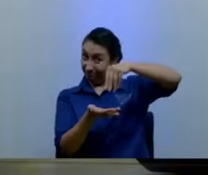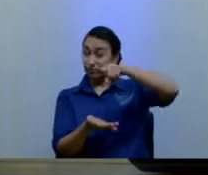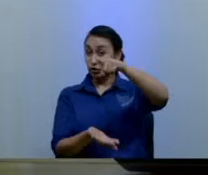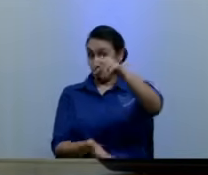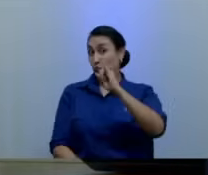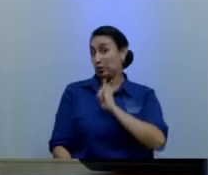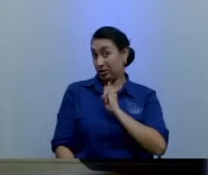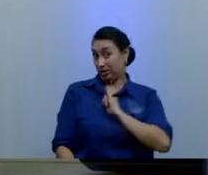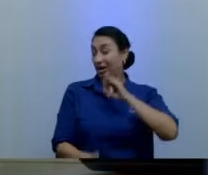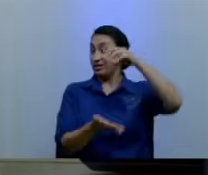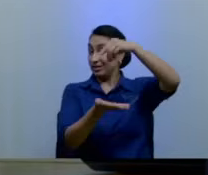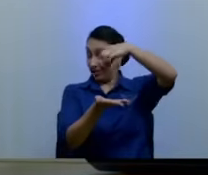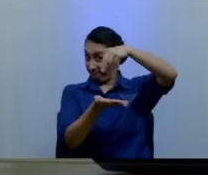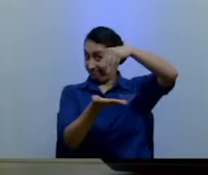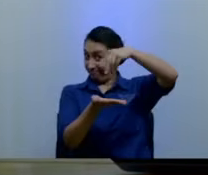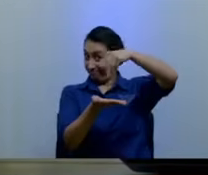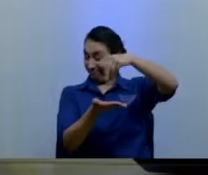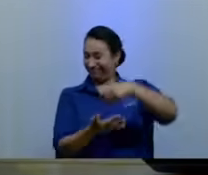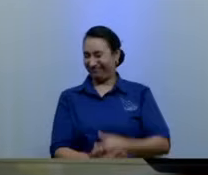Excelente.